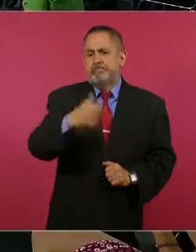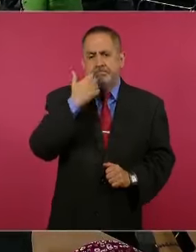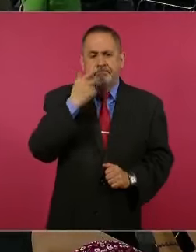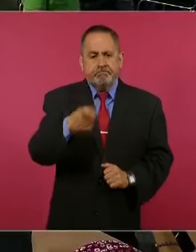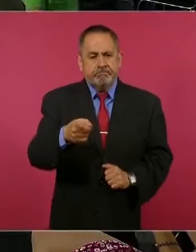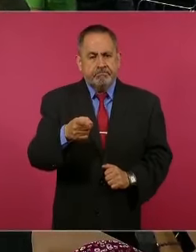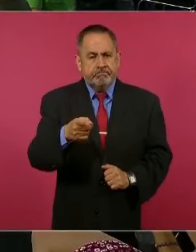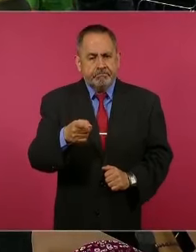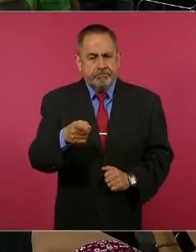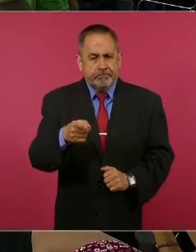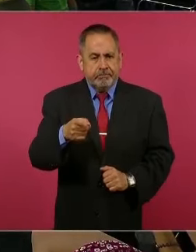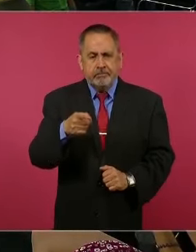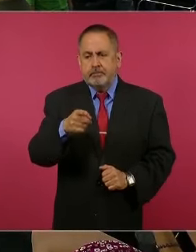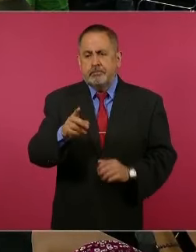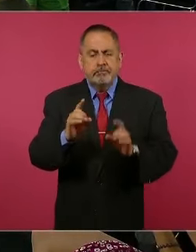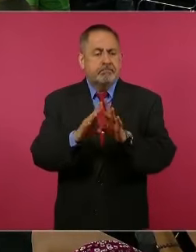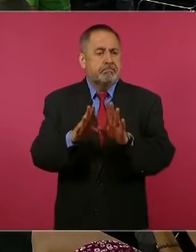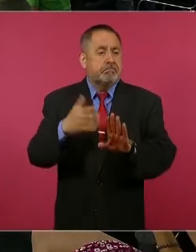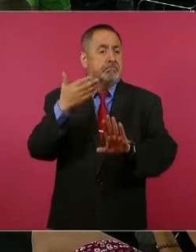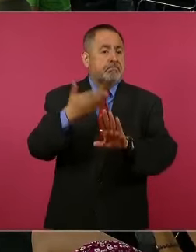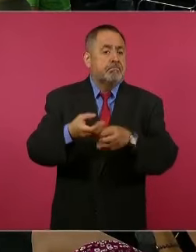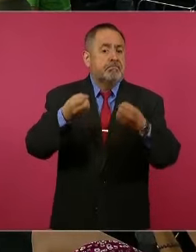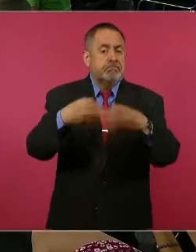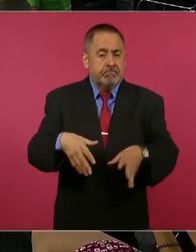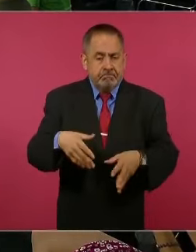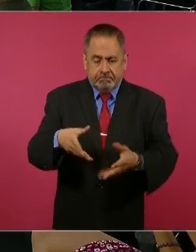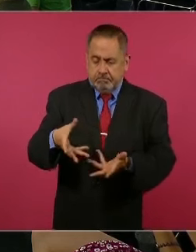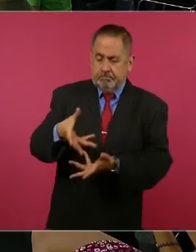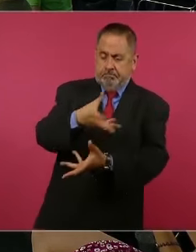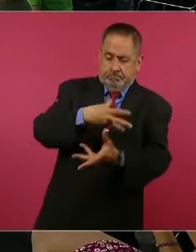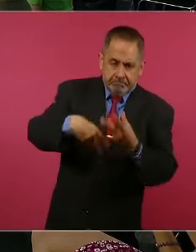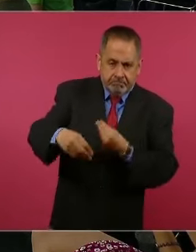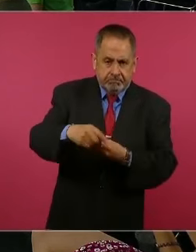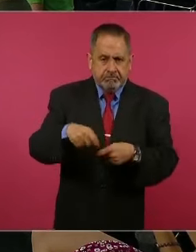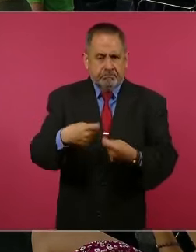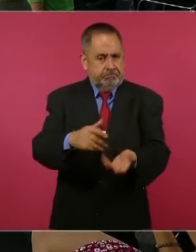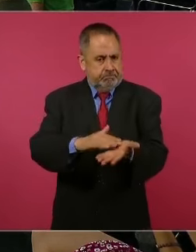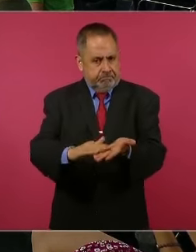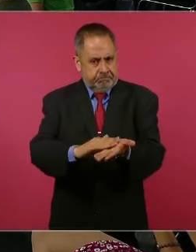la reparación de daños de afectados cuando la